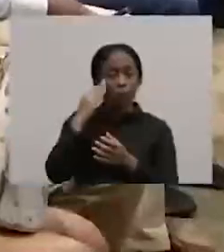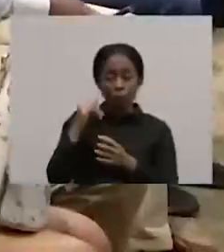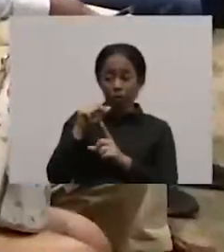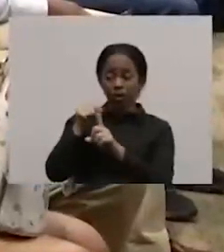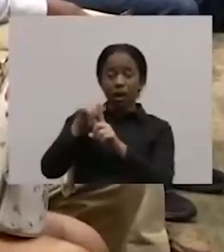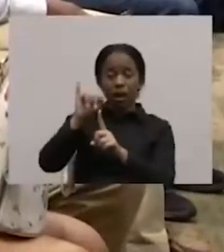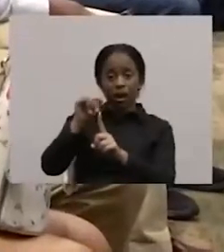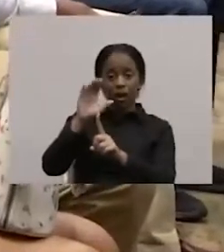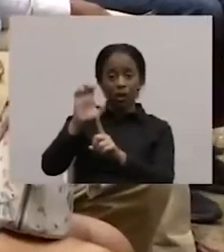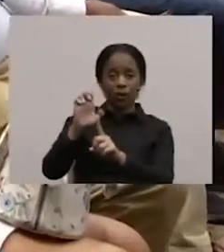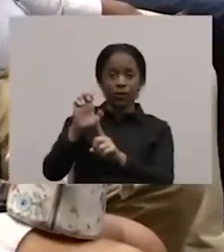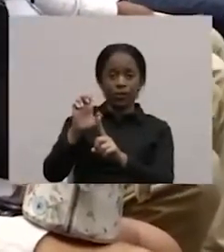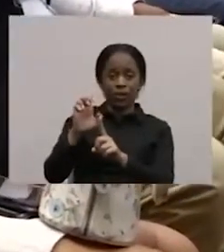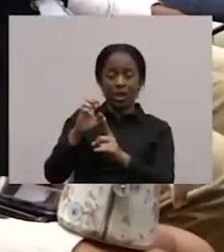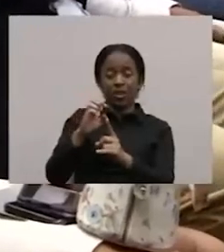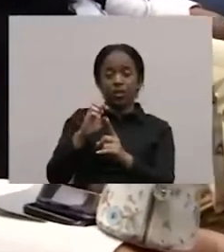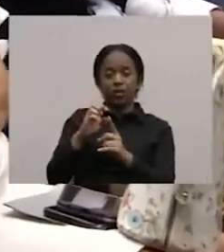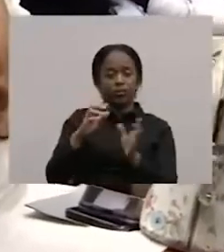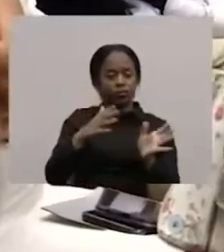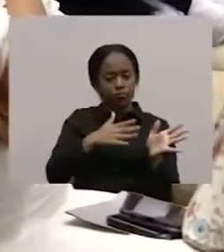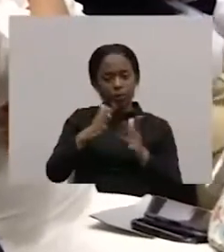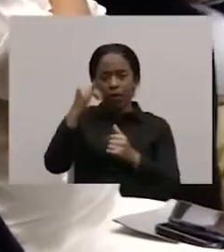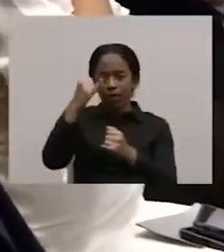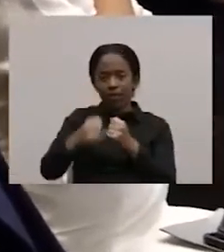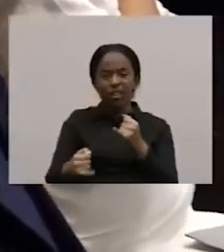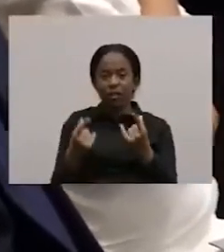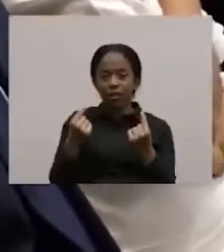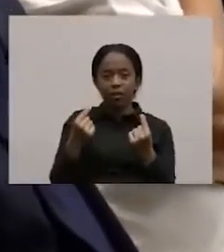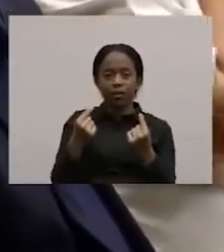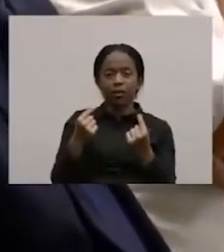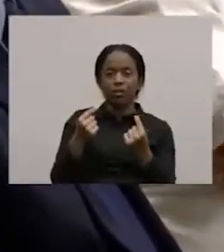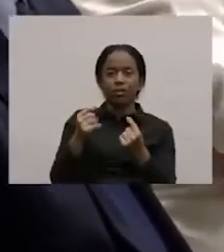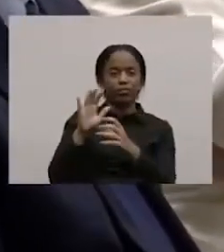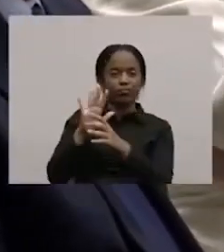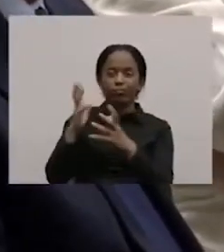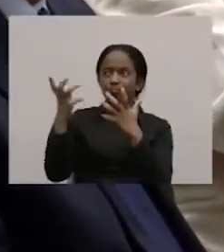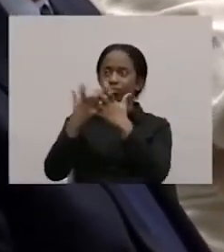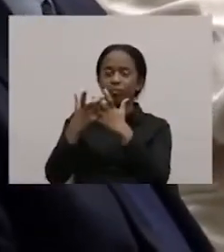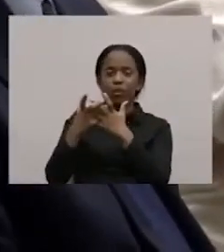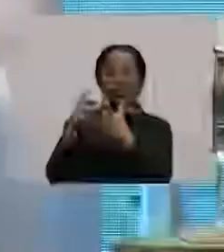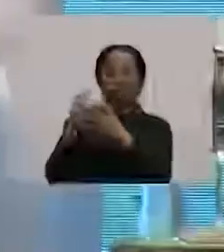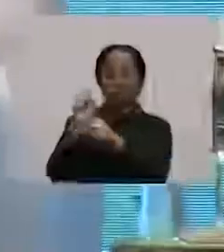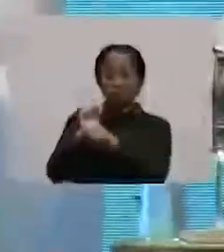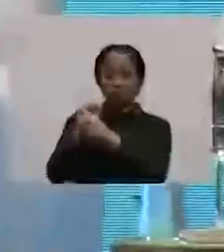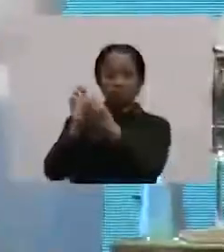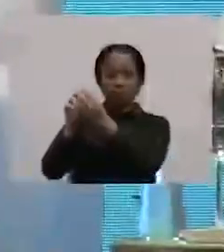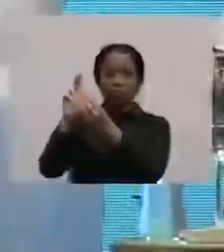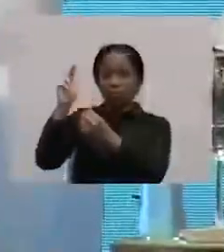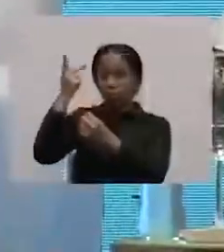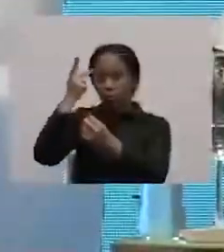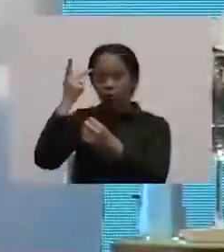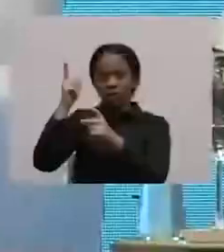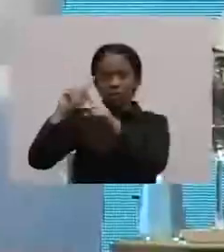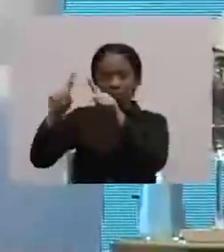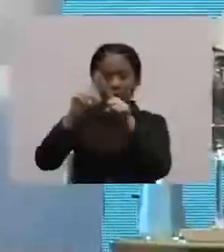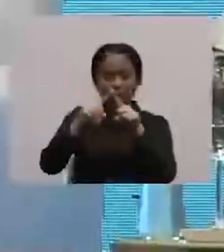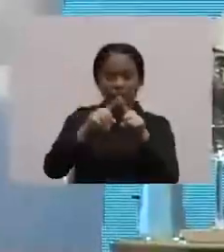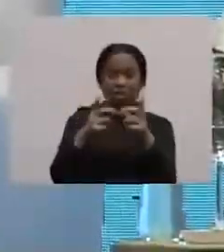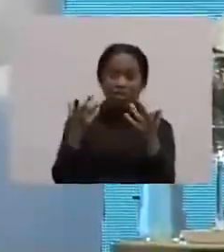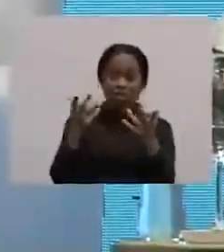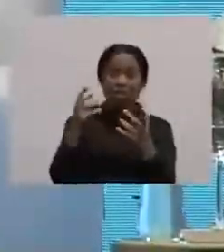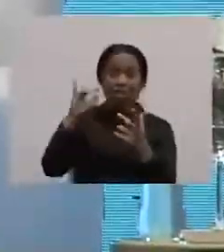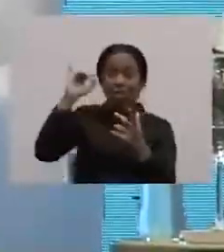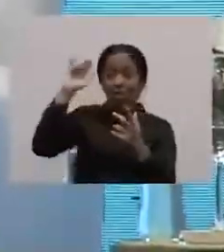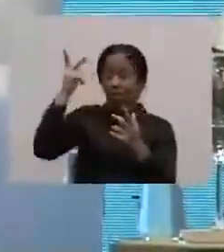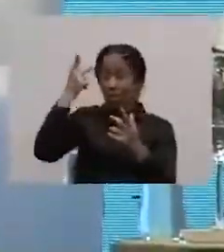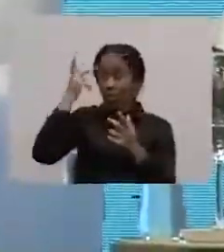Junta, al final, se maneja con los partidos políticos, y son los partidos políticos a veces lo que le interesa que haya cosas que no se dicen, que